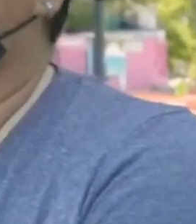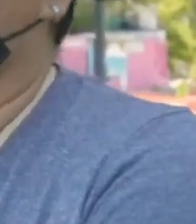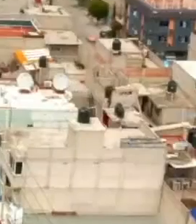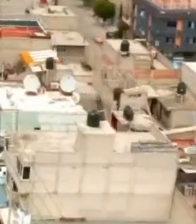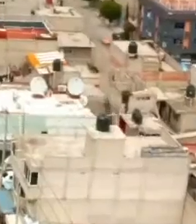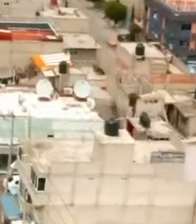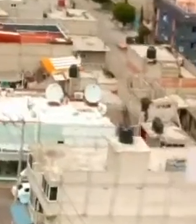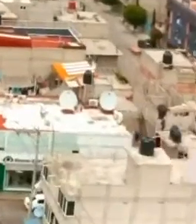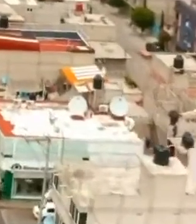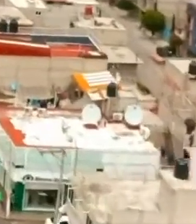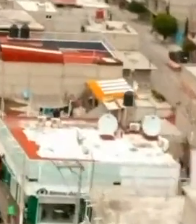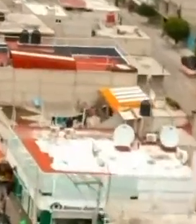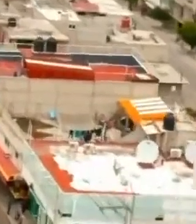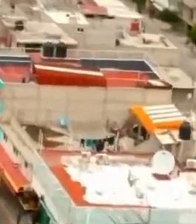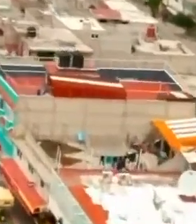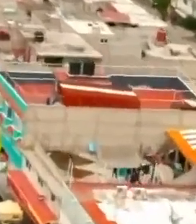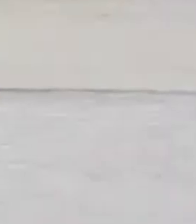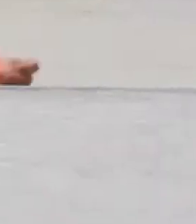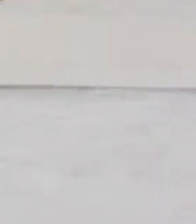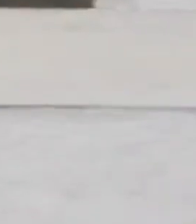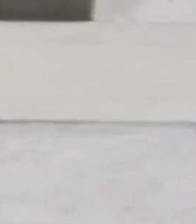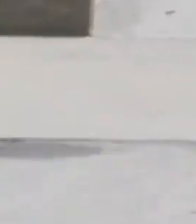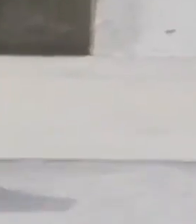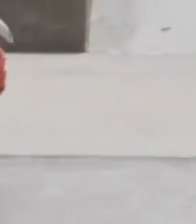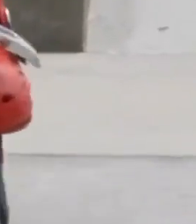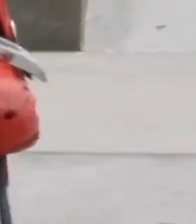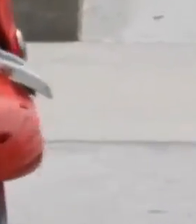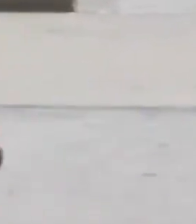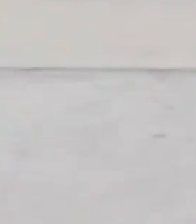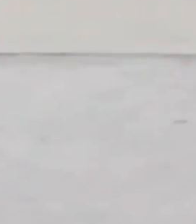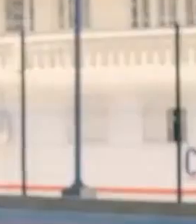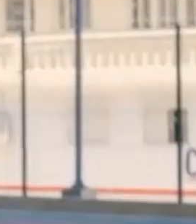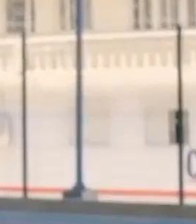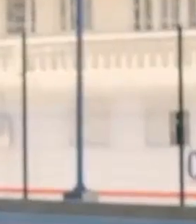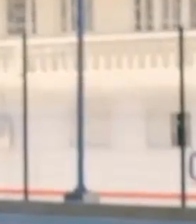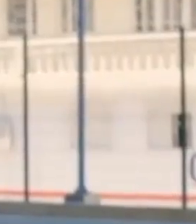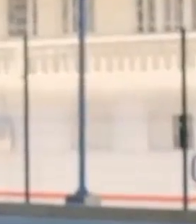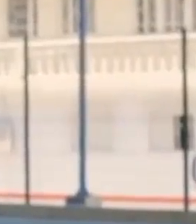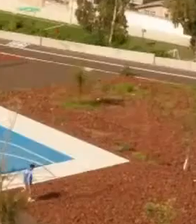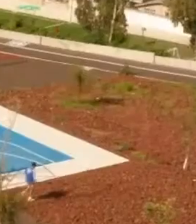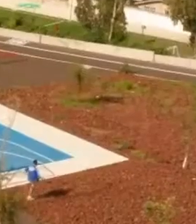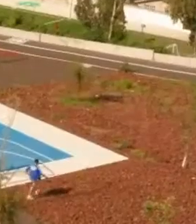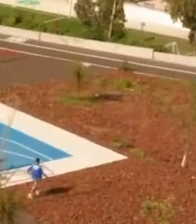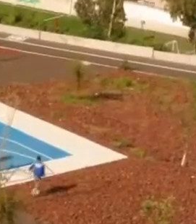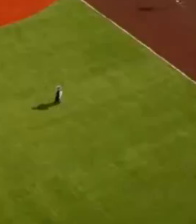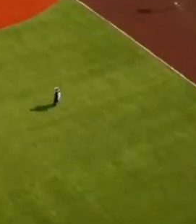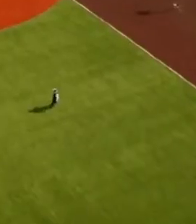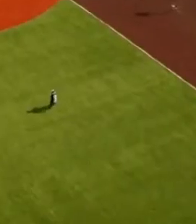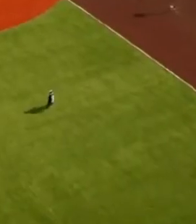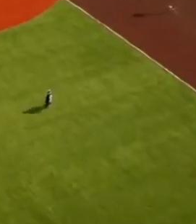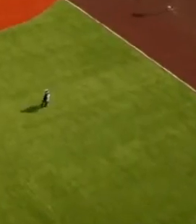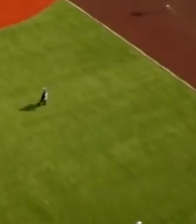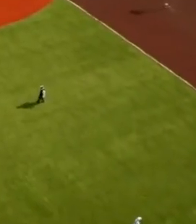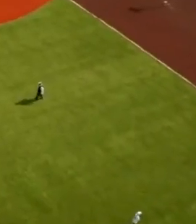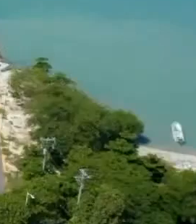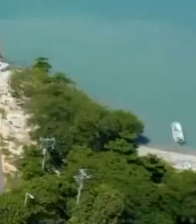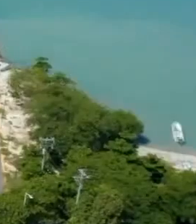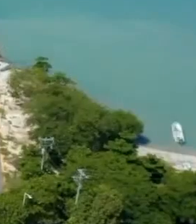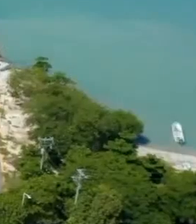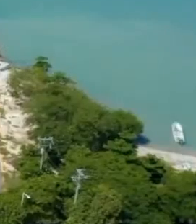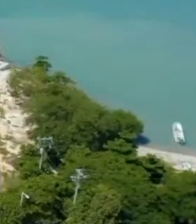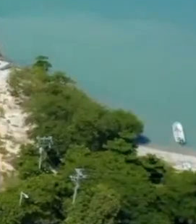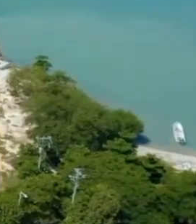Ahorita tenemos una super obra en el cual pues hay que explotarlo. Nos parece un espacio muy digno, más que nada, esa es la